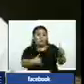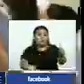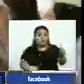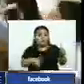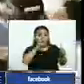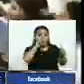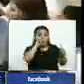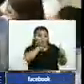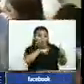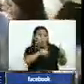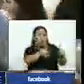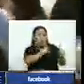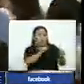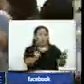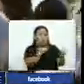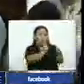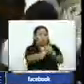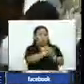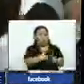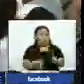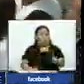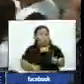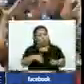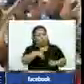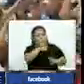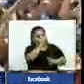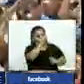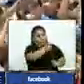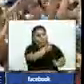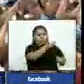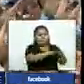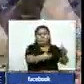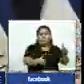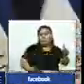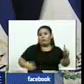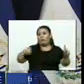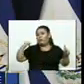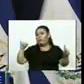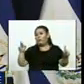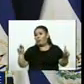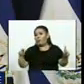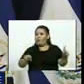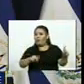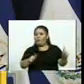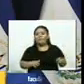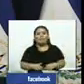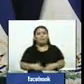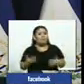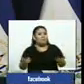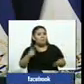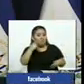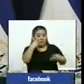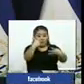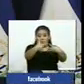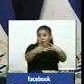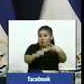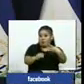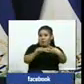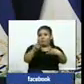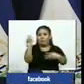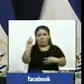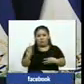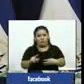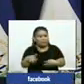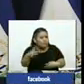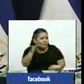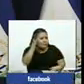el puesto, reiteró su reconocimiento al presidente interino Juan Guaidó. Lo que sucede es que en la Constitución venezolana, y esto pues yo creo que